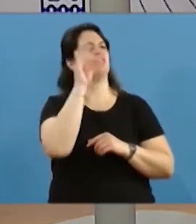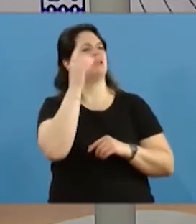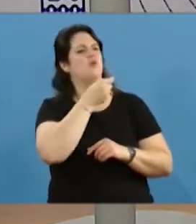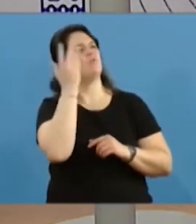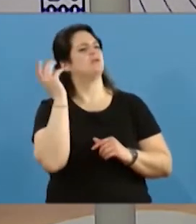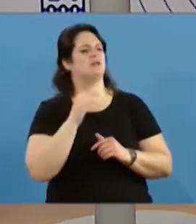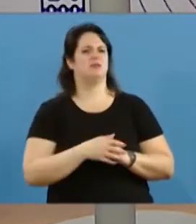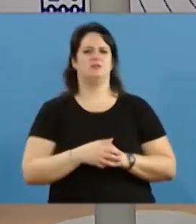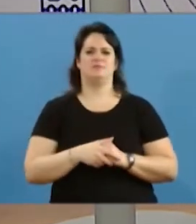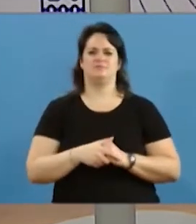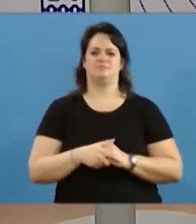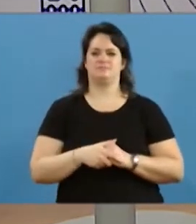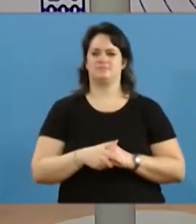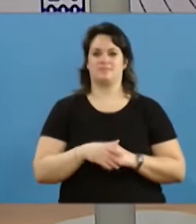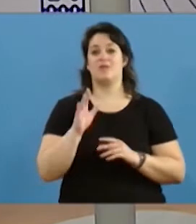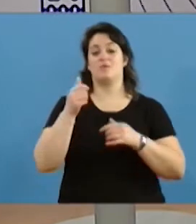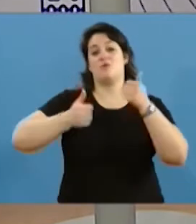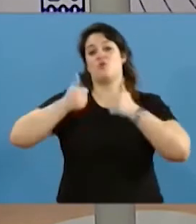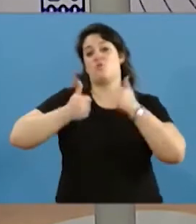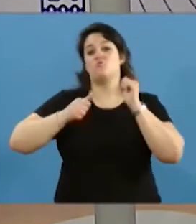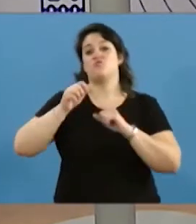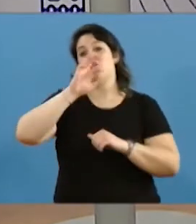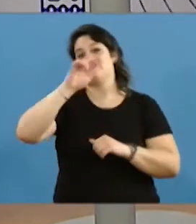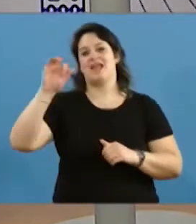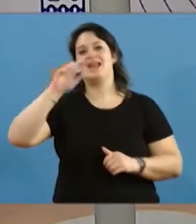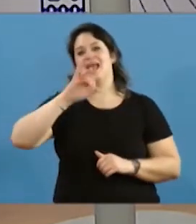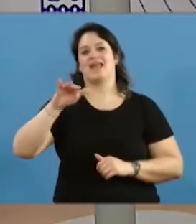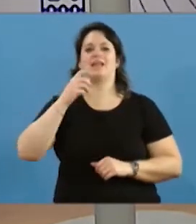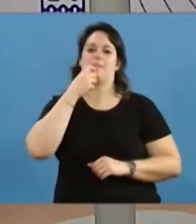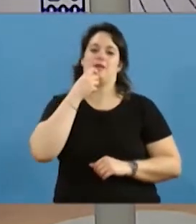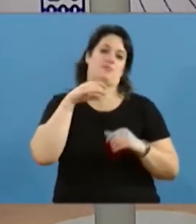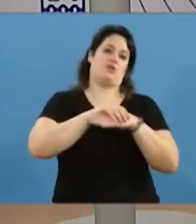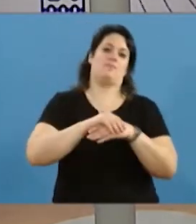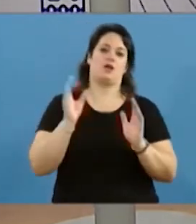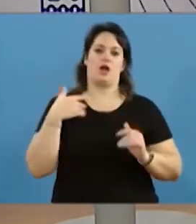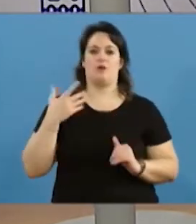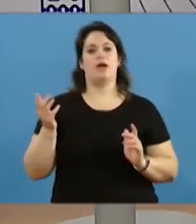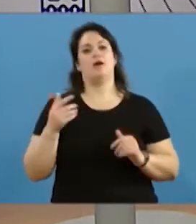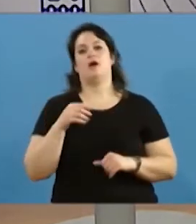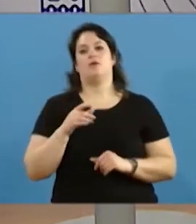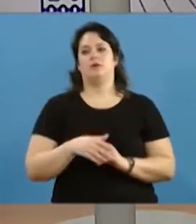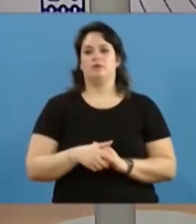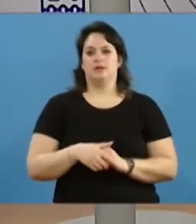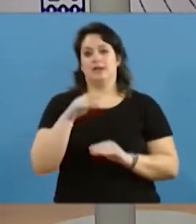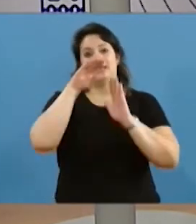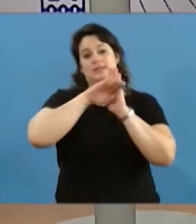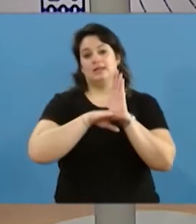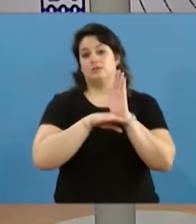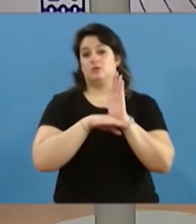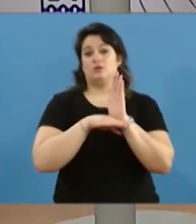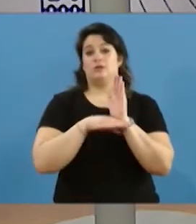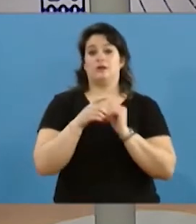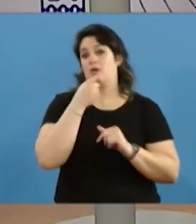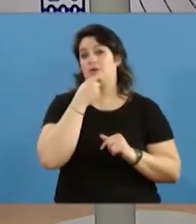por ejemplo. Y podemos llegar a hacer un concurso de letras, a lo mejor con algún amigo, y decir, bueno, vamos a averiguar en este texto